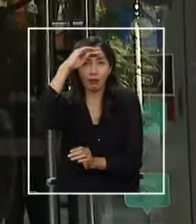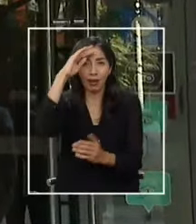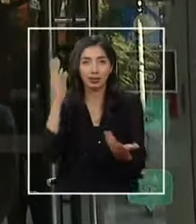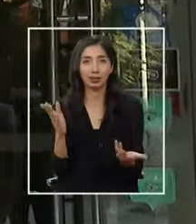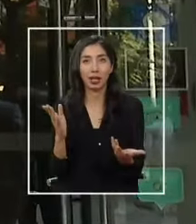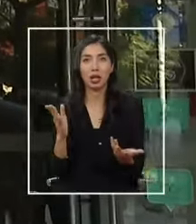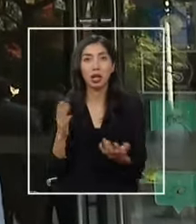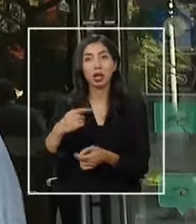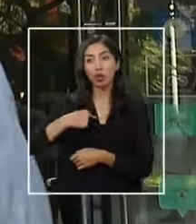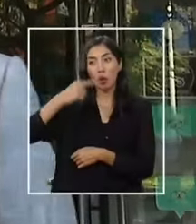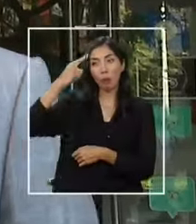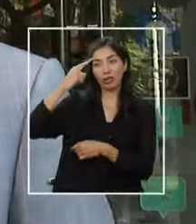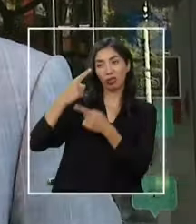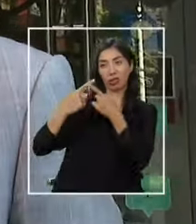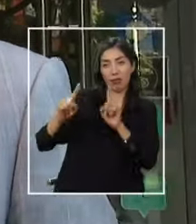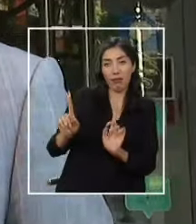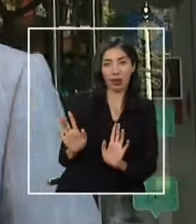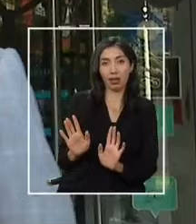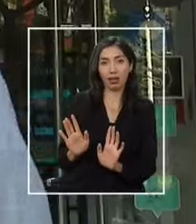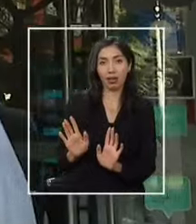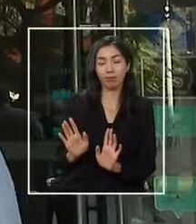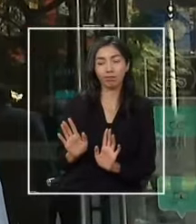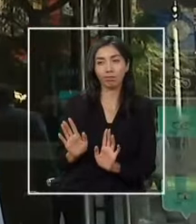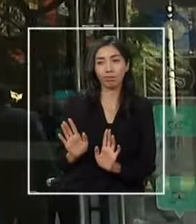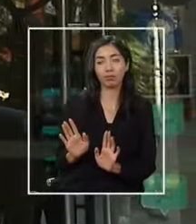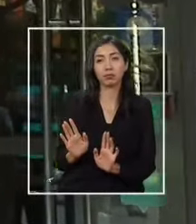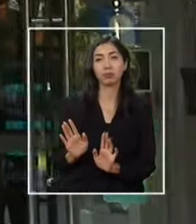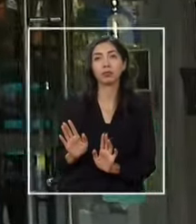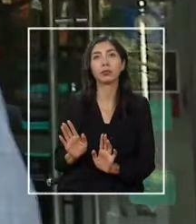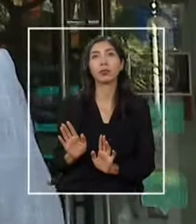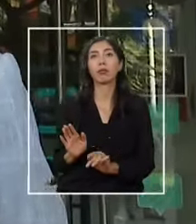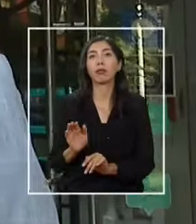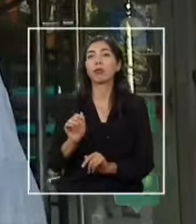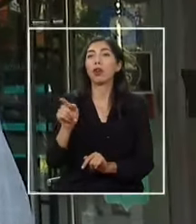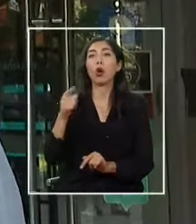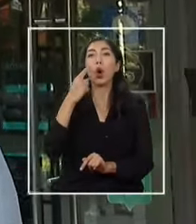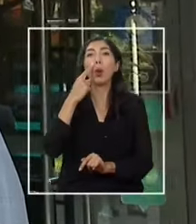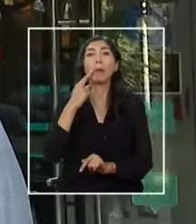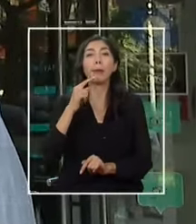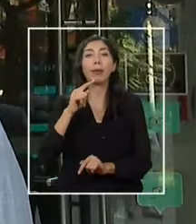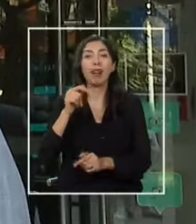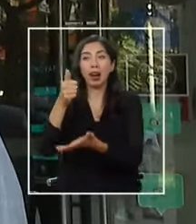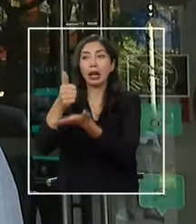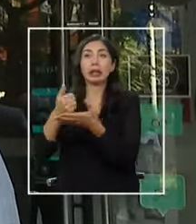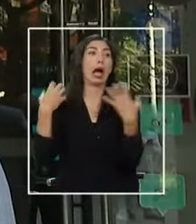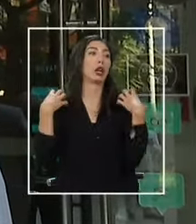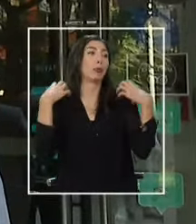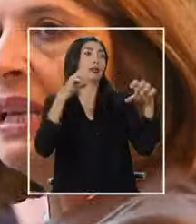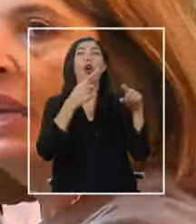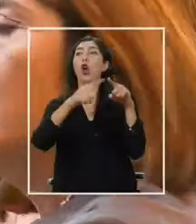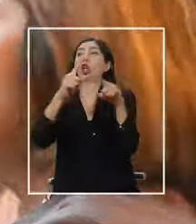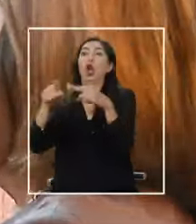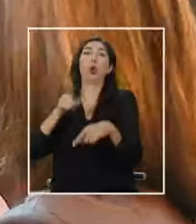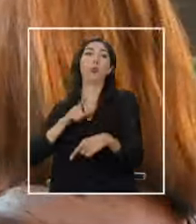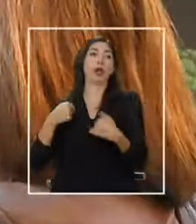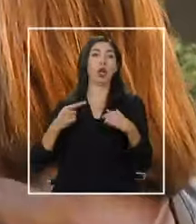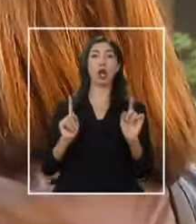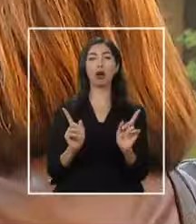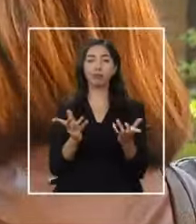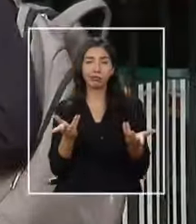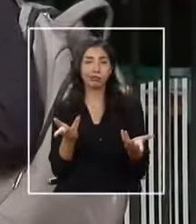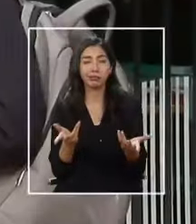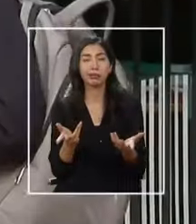nada ese tipo de apreciaciones. Falta que responsabiliza a Israel también de la situación procesal que enfrenta. Se exceden